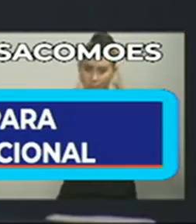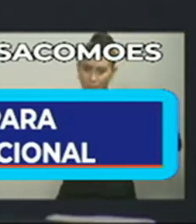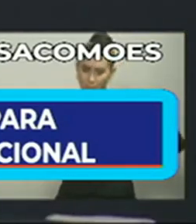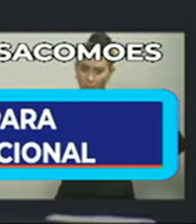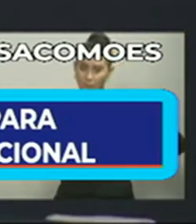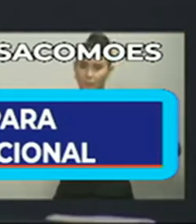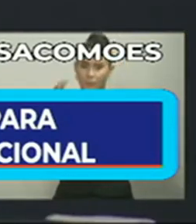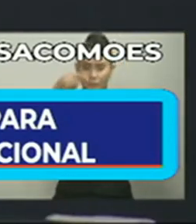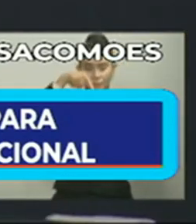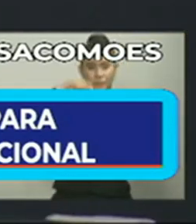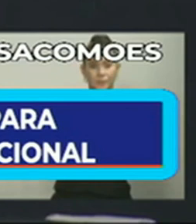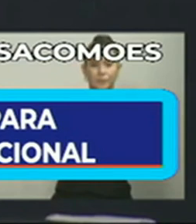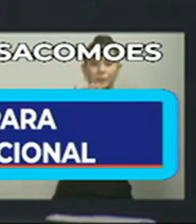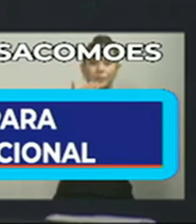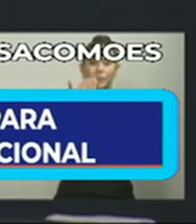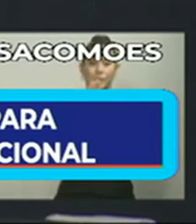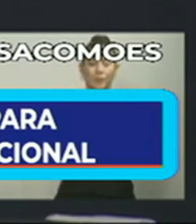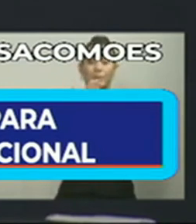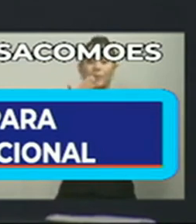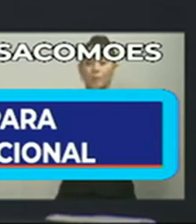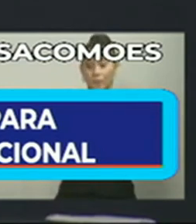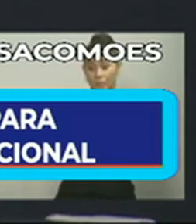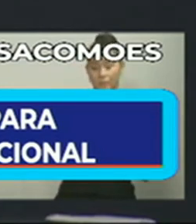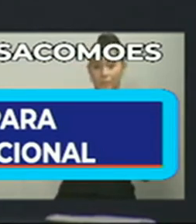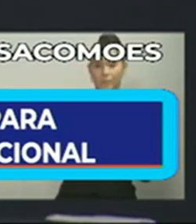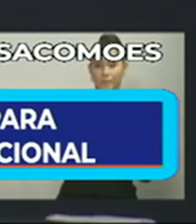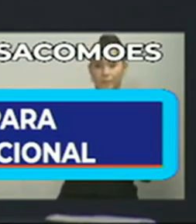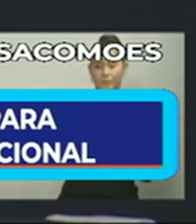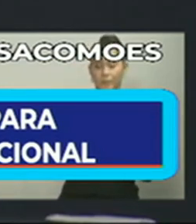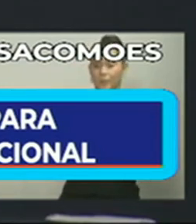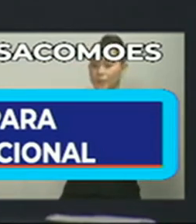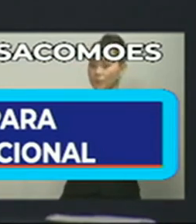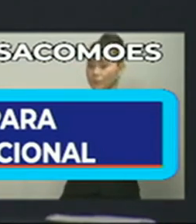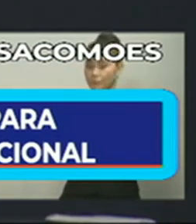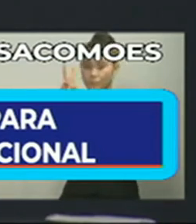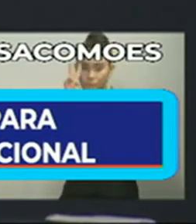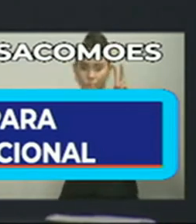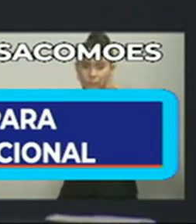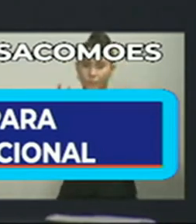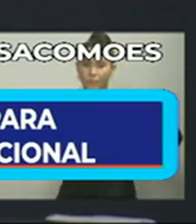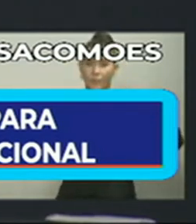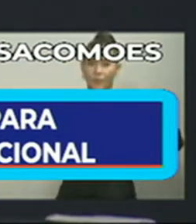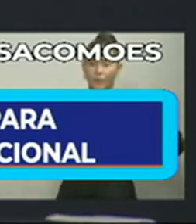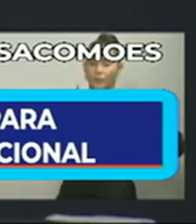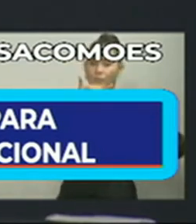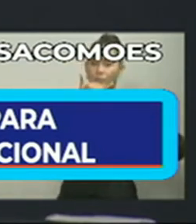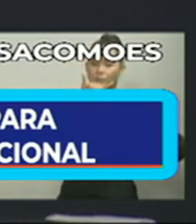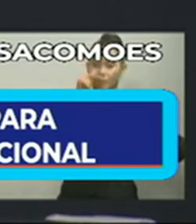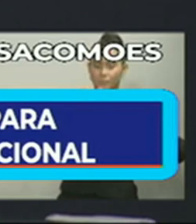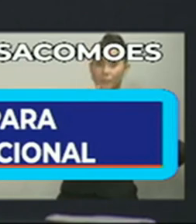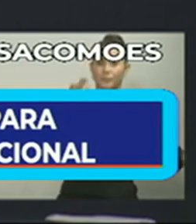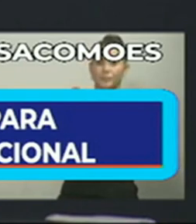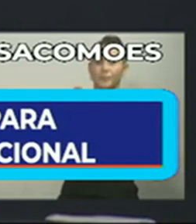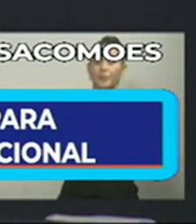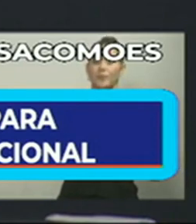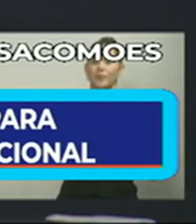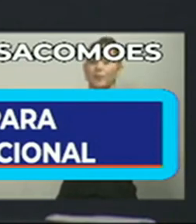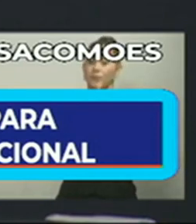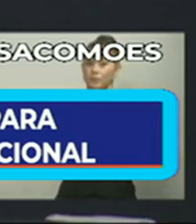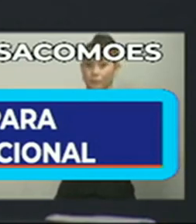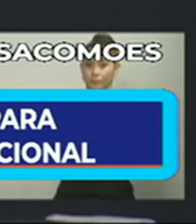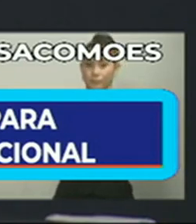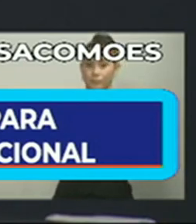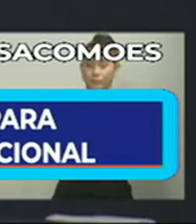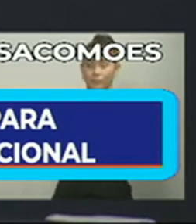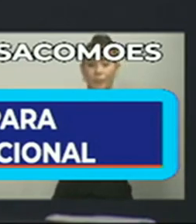encuentran trabajando en las oficinas policiales, tal y como me lo informó hoy, en la